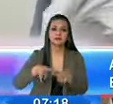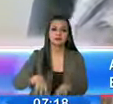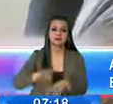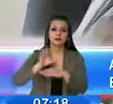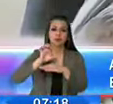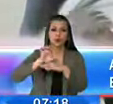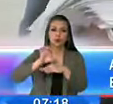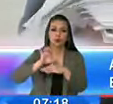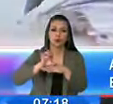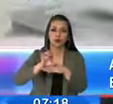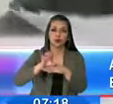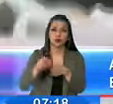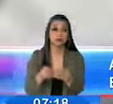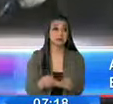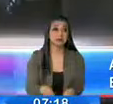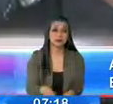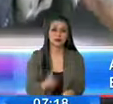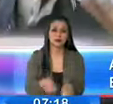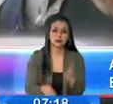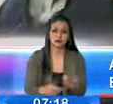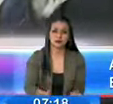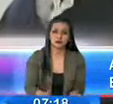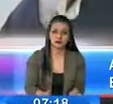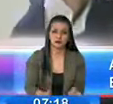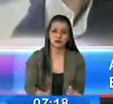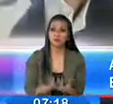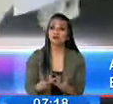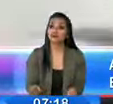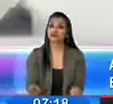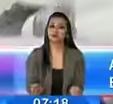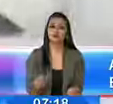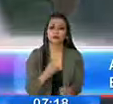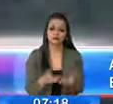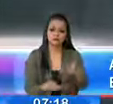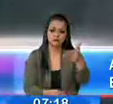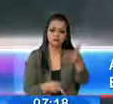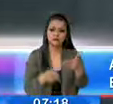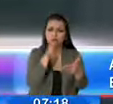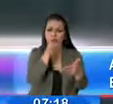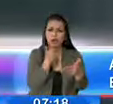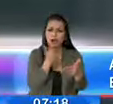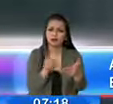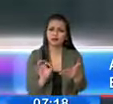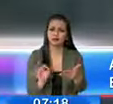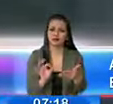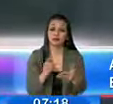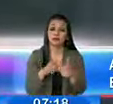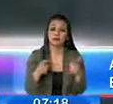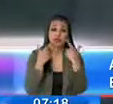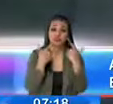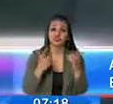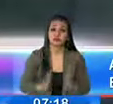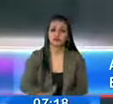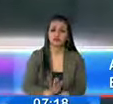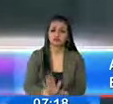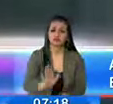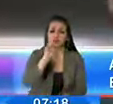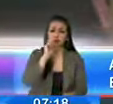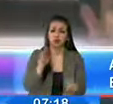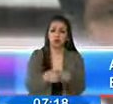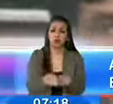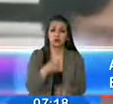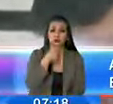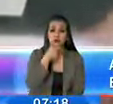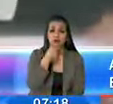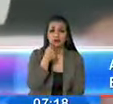no se puede perder. Esto no es un pasquín. Cosa que el fiscal ya rechazó. Dijo ante la prensa que el